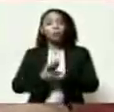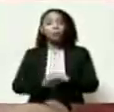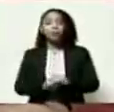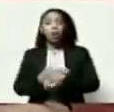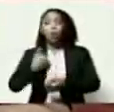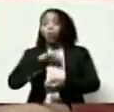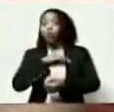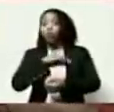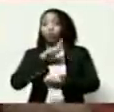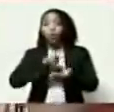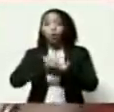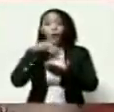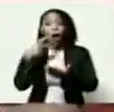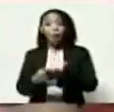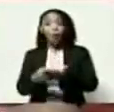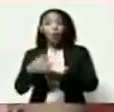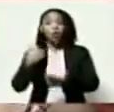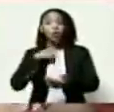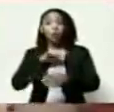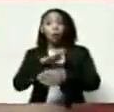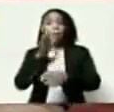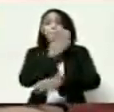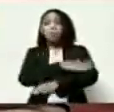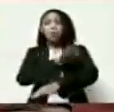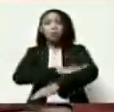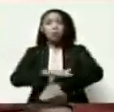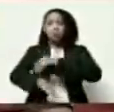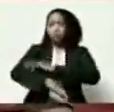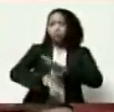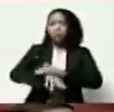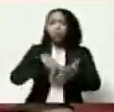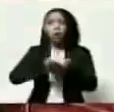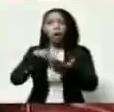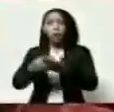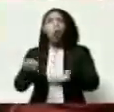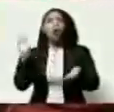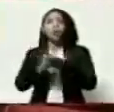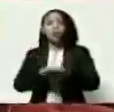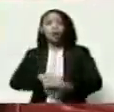Nosotros nos caemos, nos sacudimos el polvo y otra vez a la batalla.